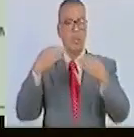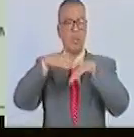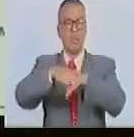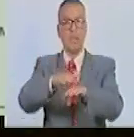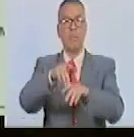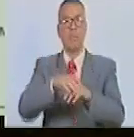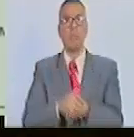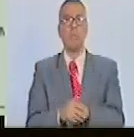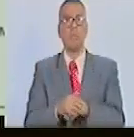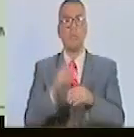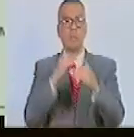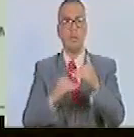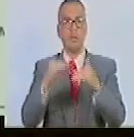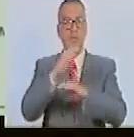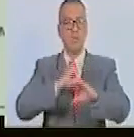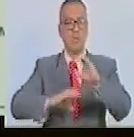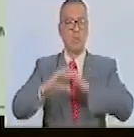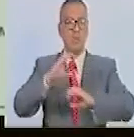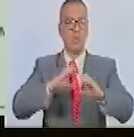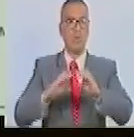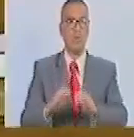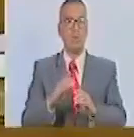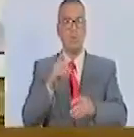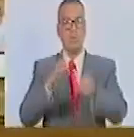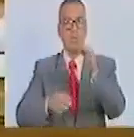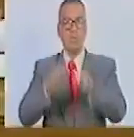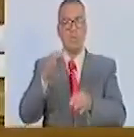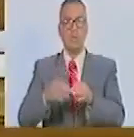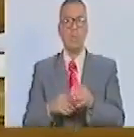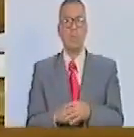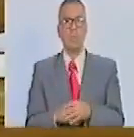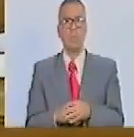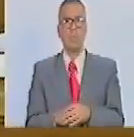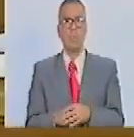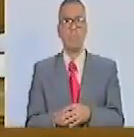integración, y es magíster en ciencias jurídicas.